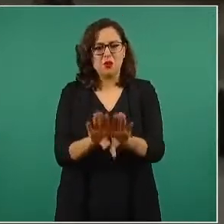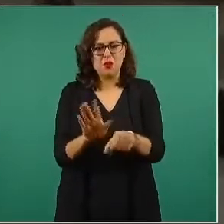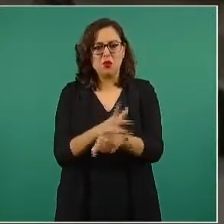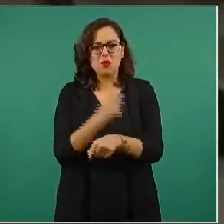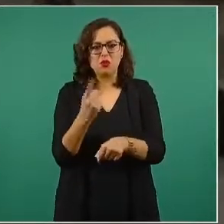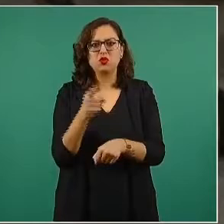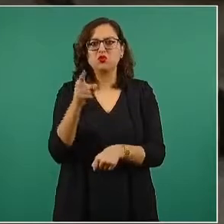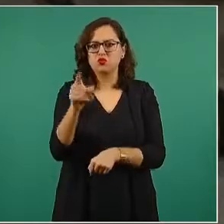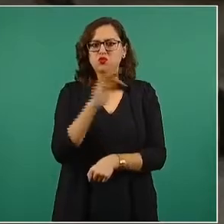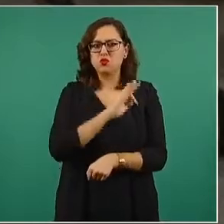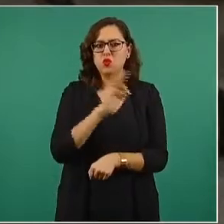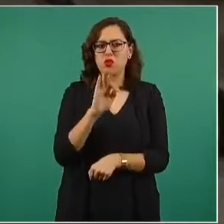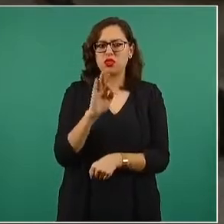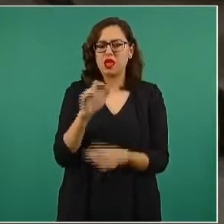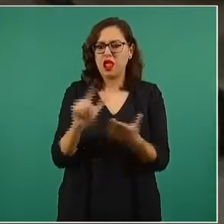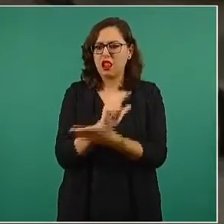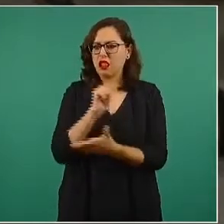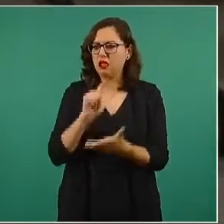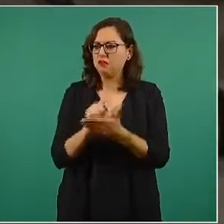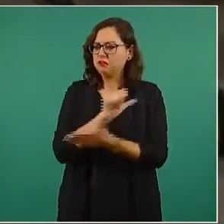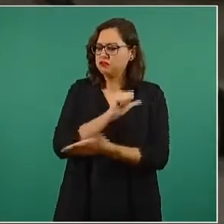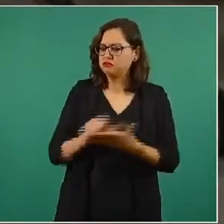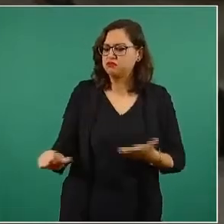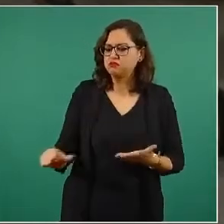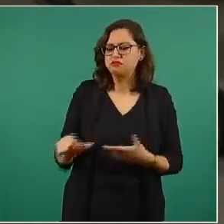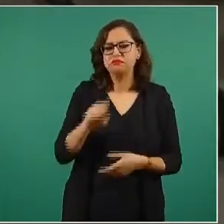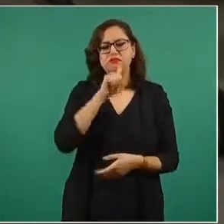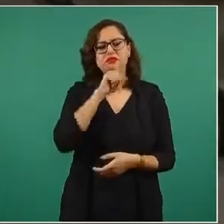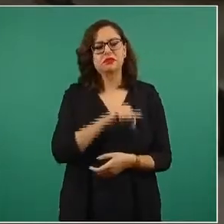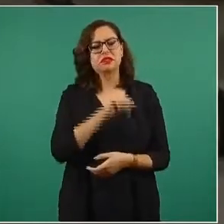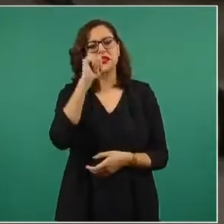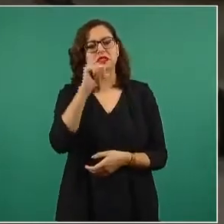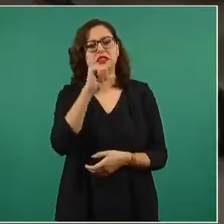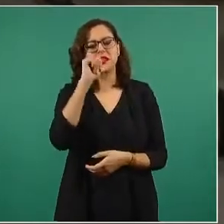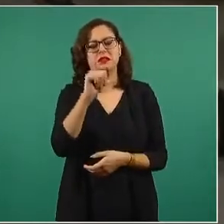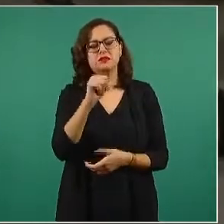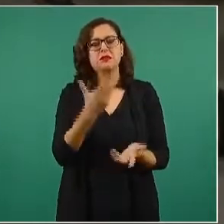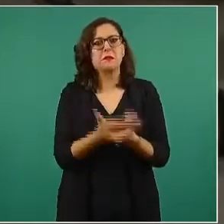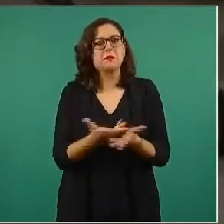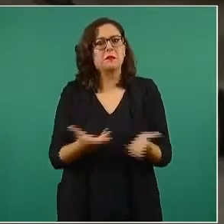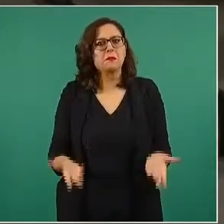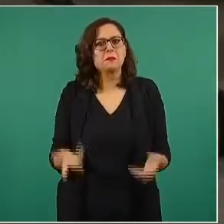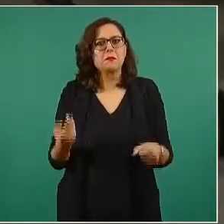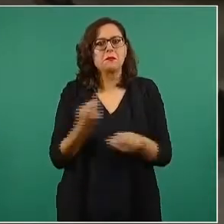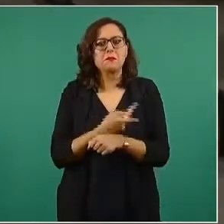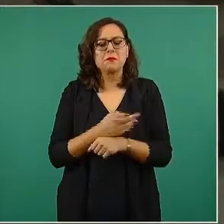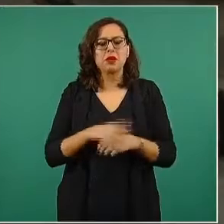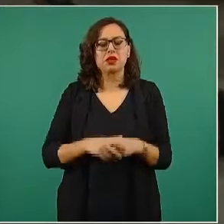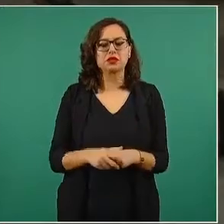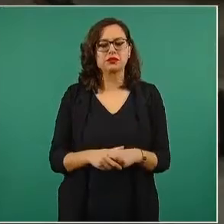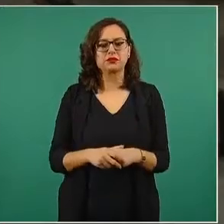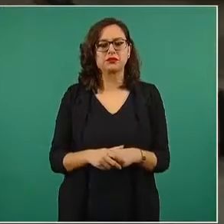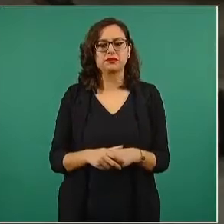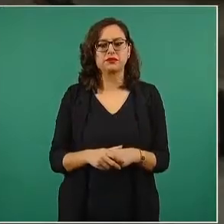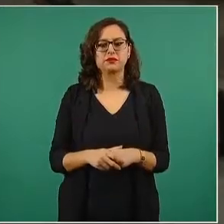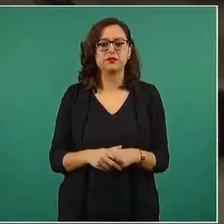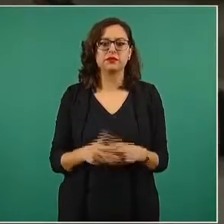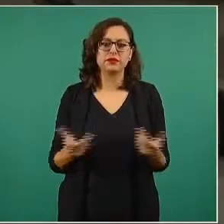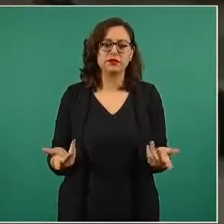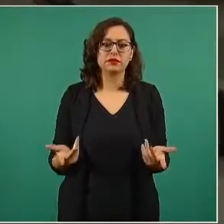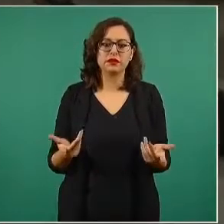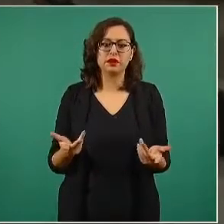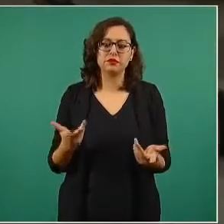de vetar esa ley, pero no la vetó. Ahora la posibilidad es solicitar